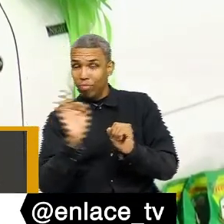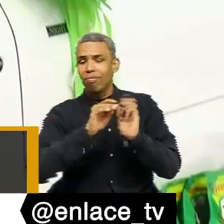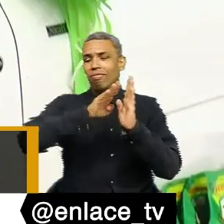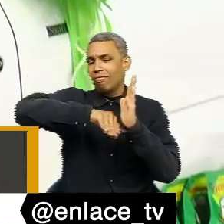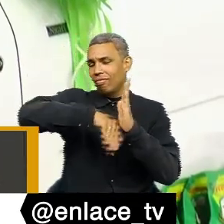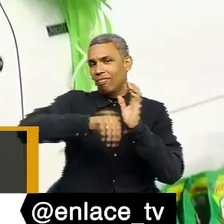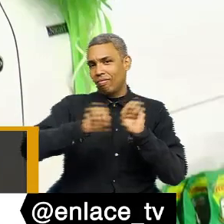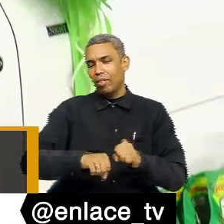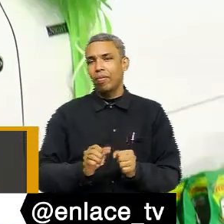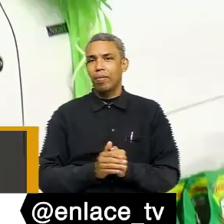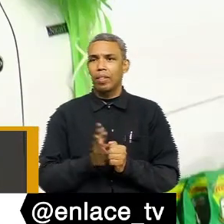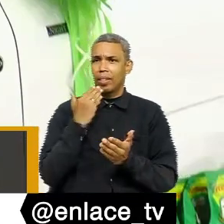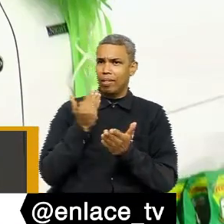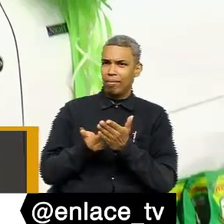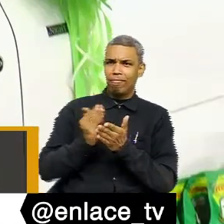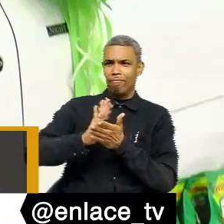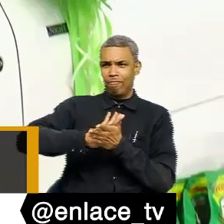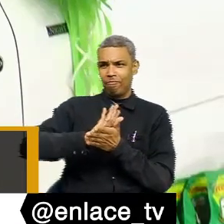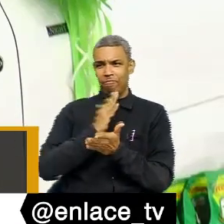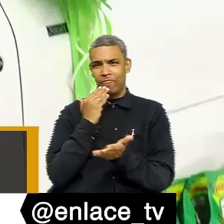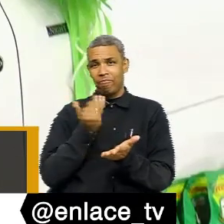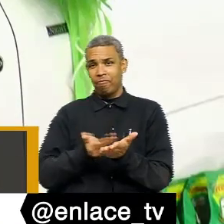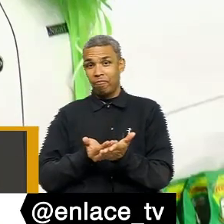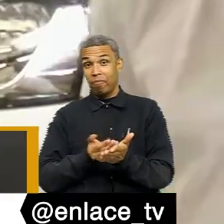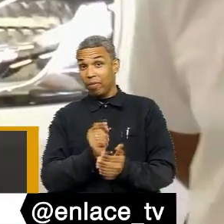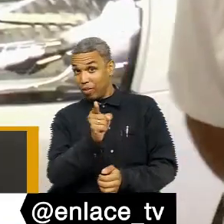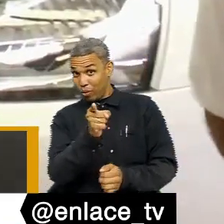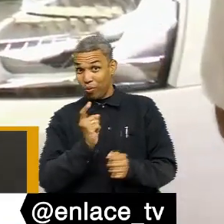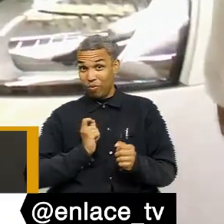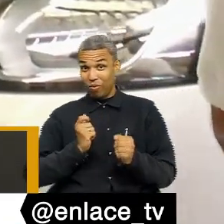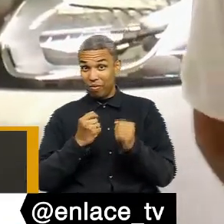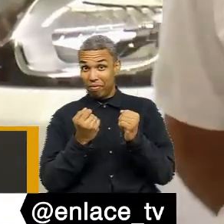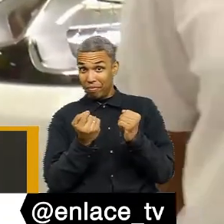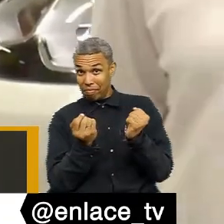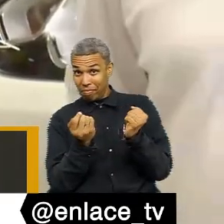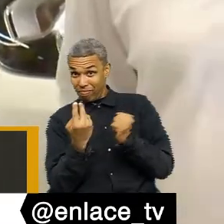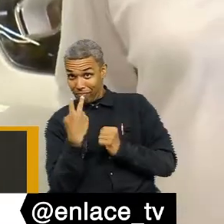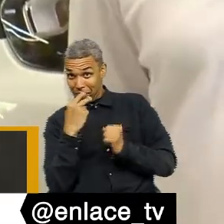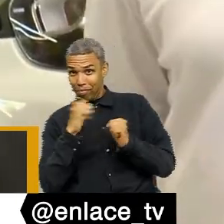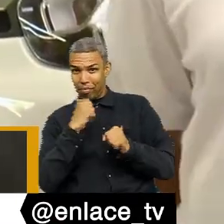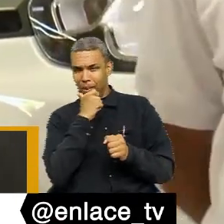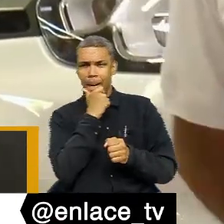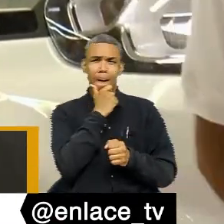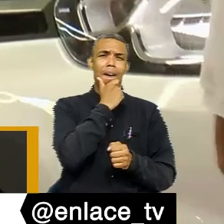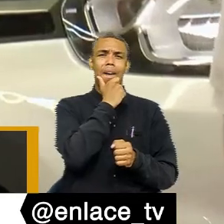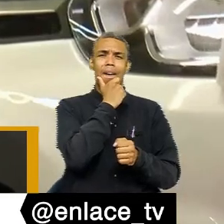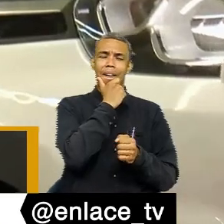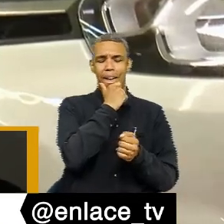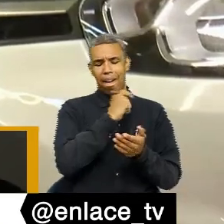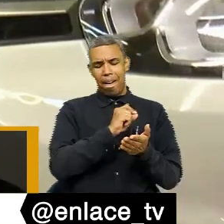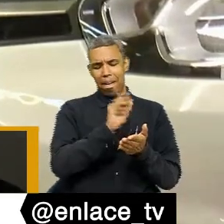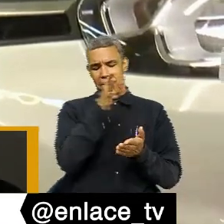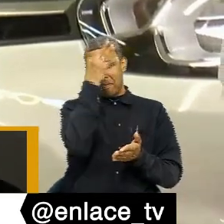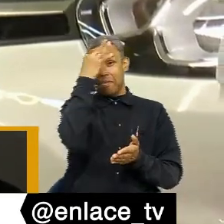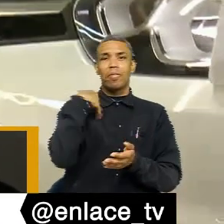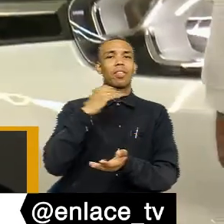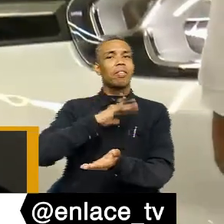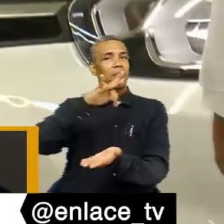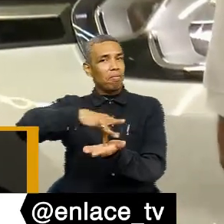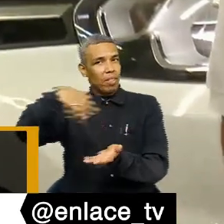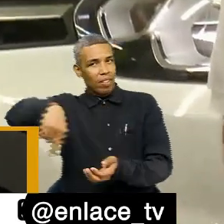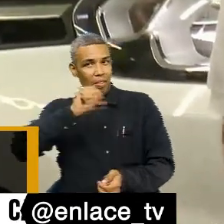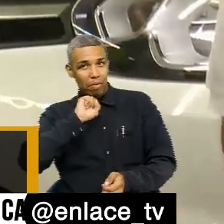estado con nosotros muy atentos y esperamos que hayan tomado muy atenta nota para que aprovechen estos descuentos. Y aquí estaremos de nuevo, por supuesto, el próximo 28 de diciembre